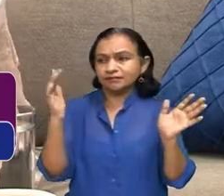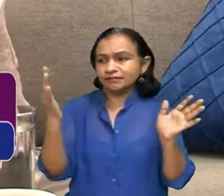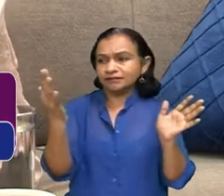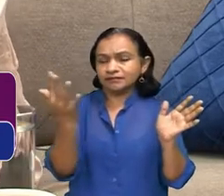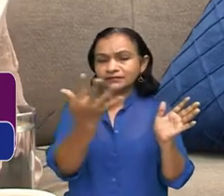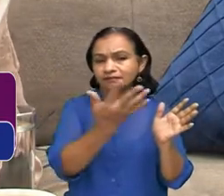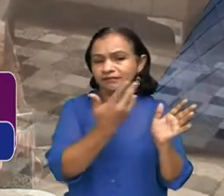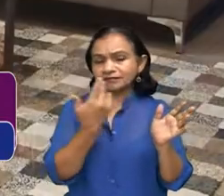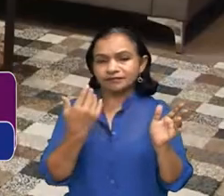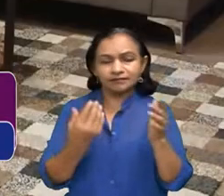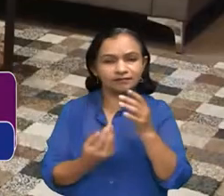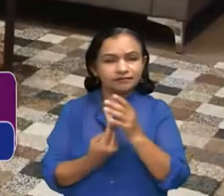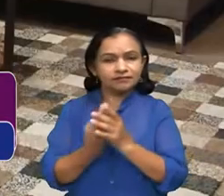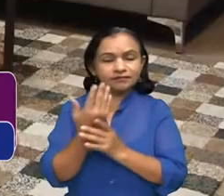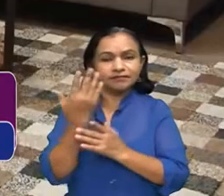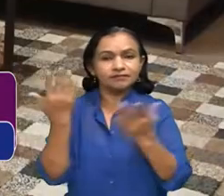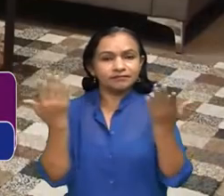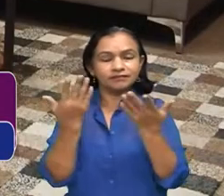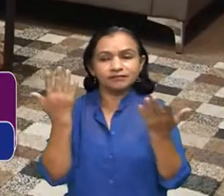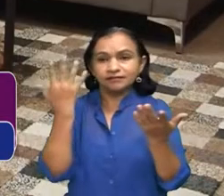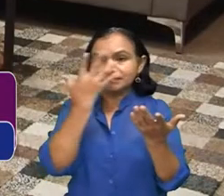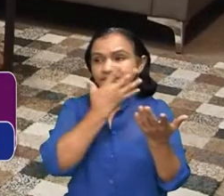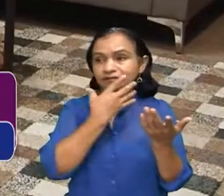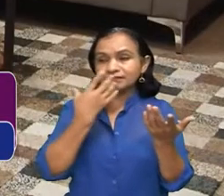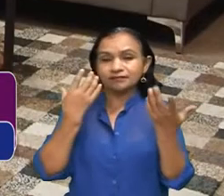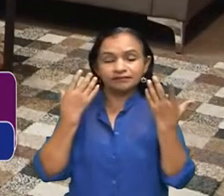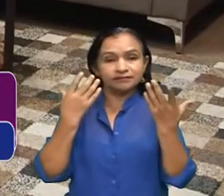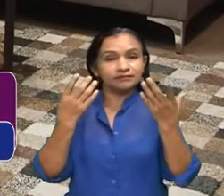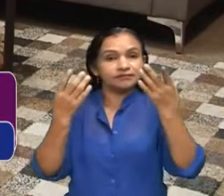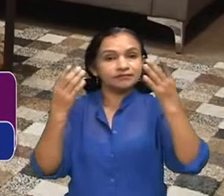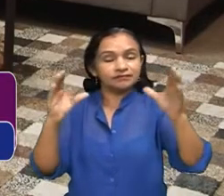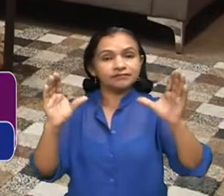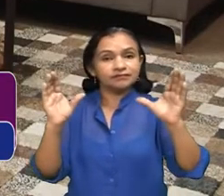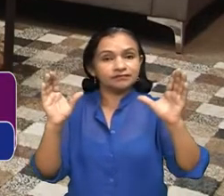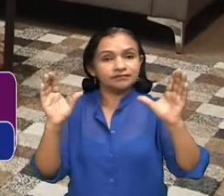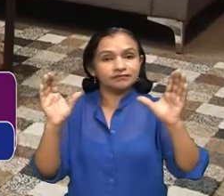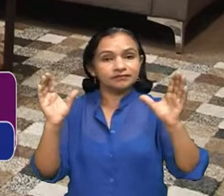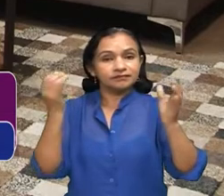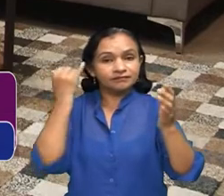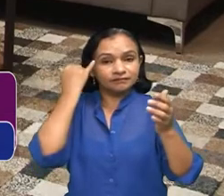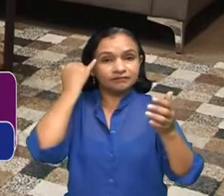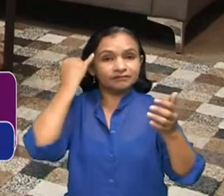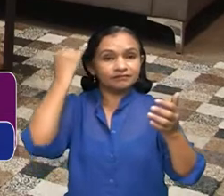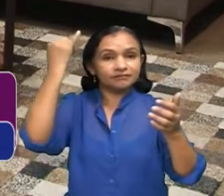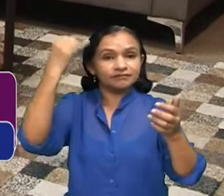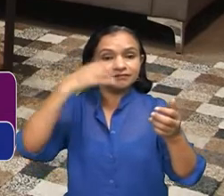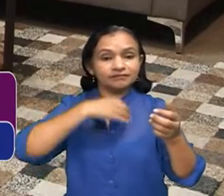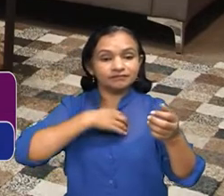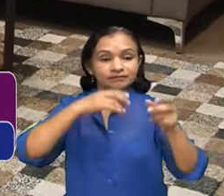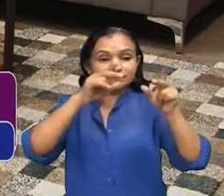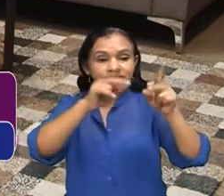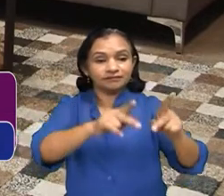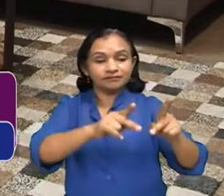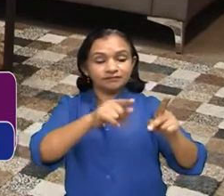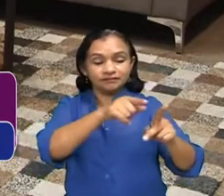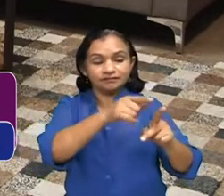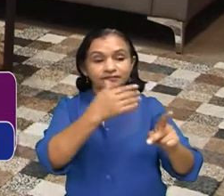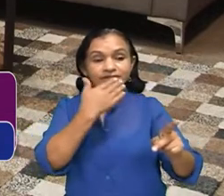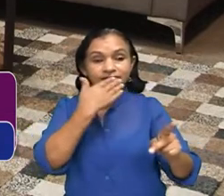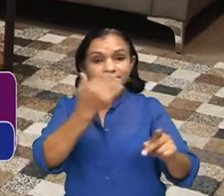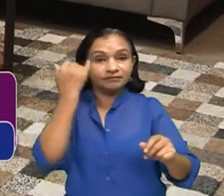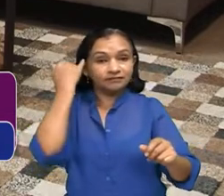es totalmente hecho de bambú. Y eso viene a través de ¿qué? De una idea, de esa habilidad, de